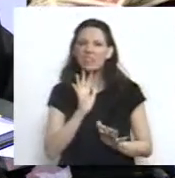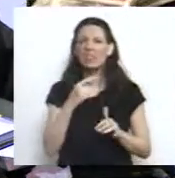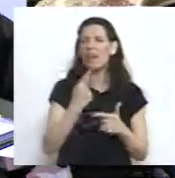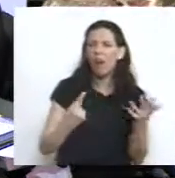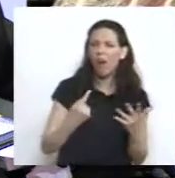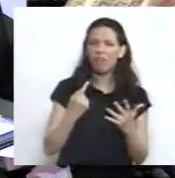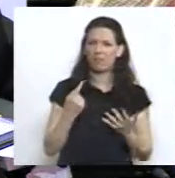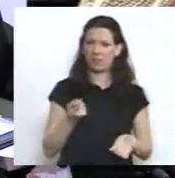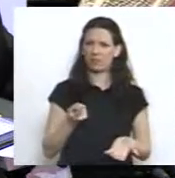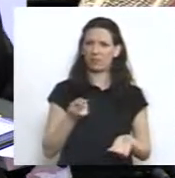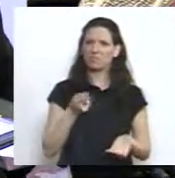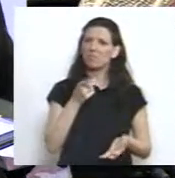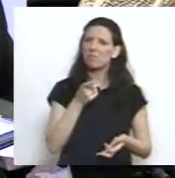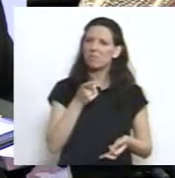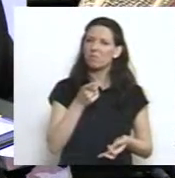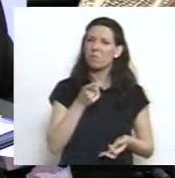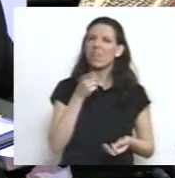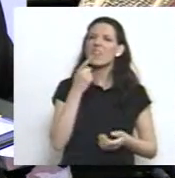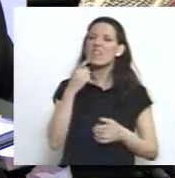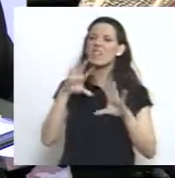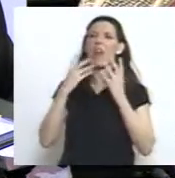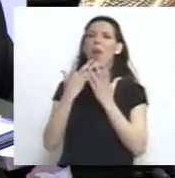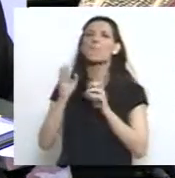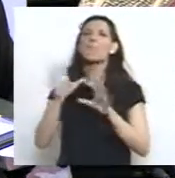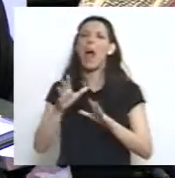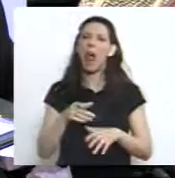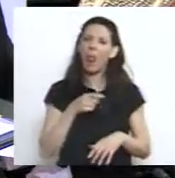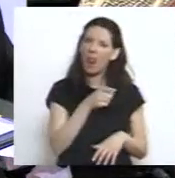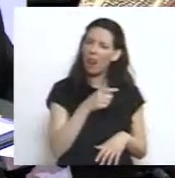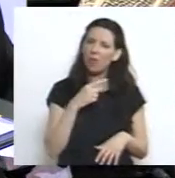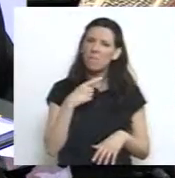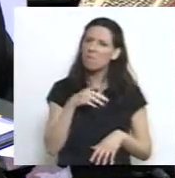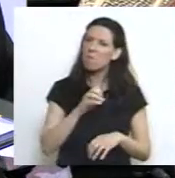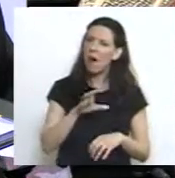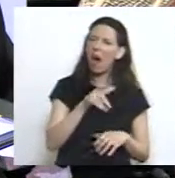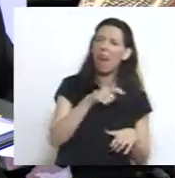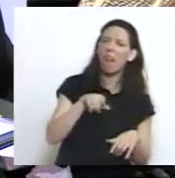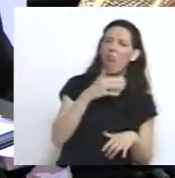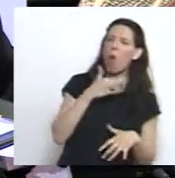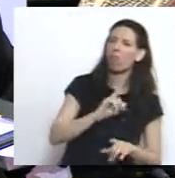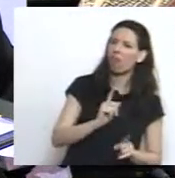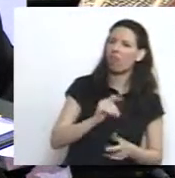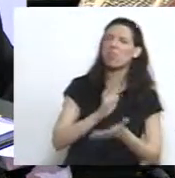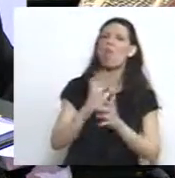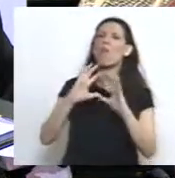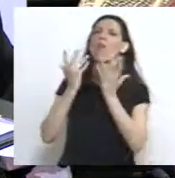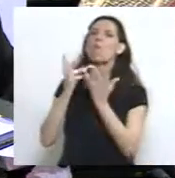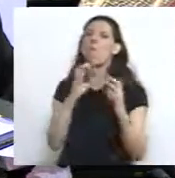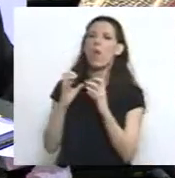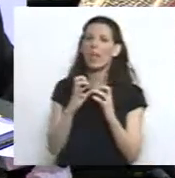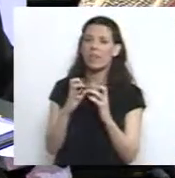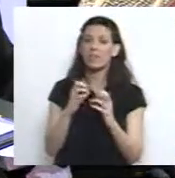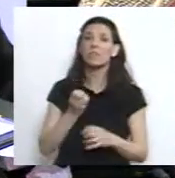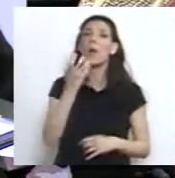crisis y leen mal además el mundo en crisis, leen mal el mundo en crisis, porque la